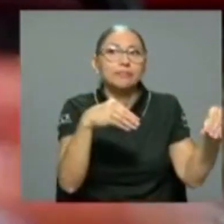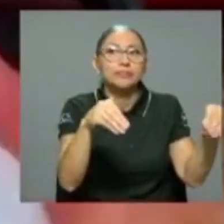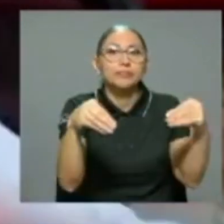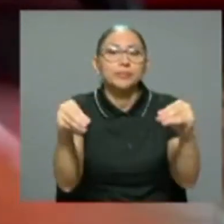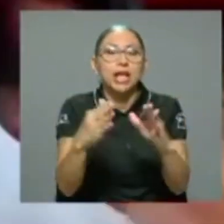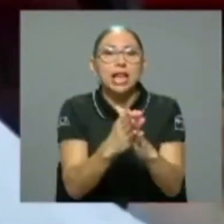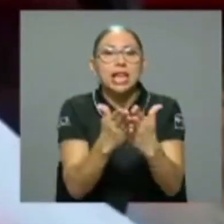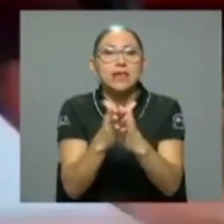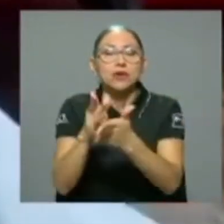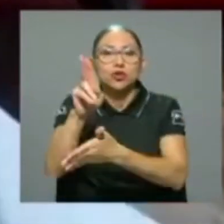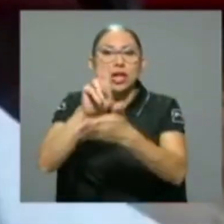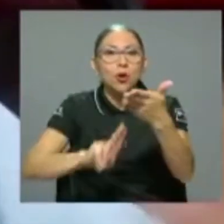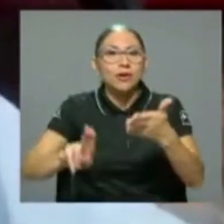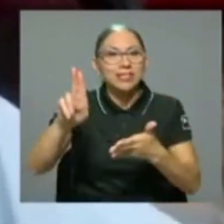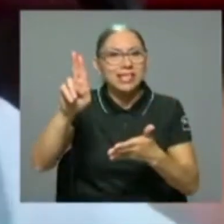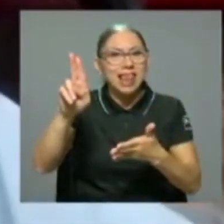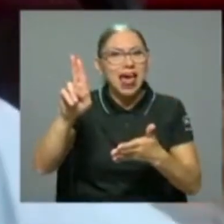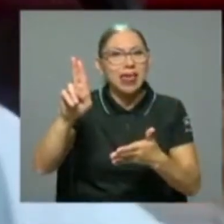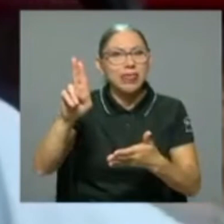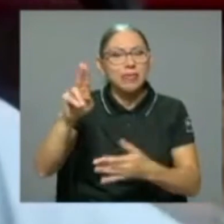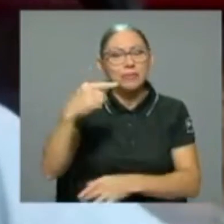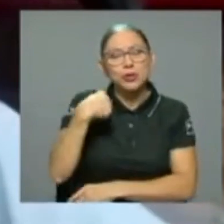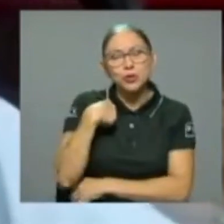como poco